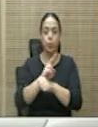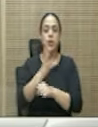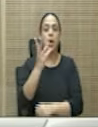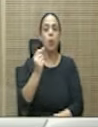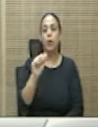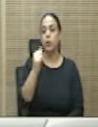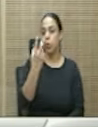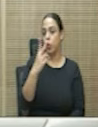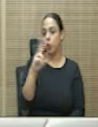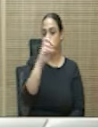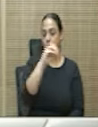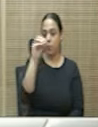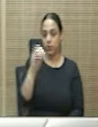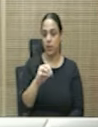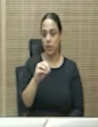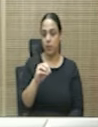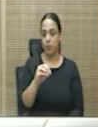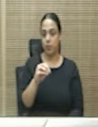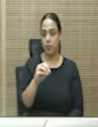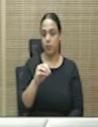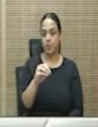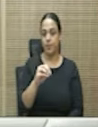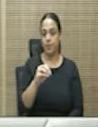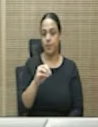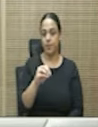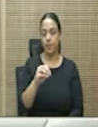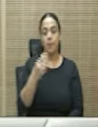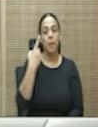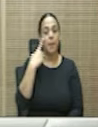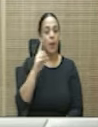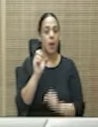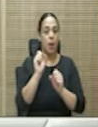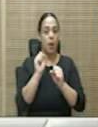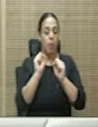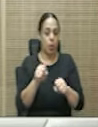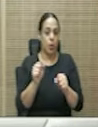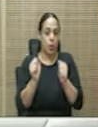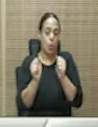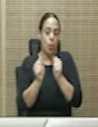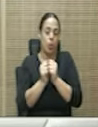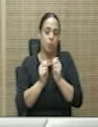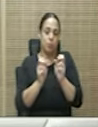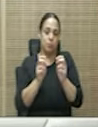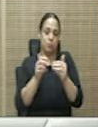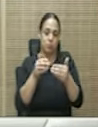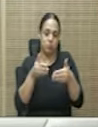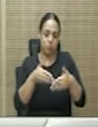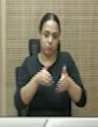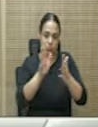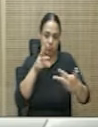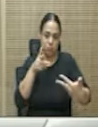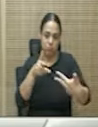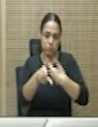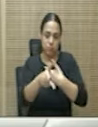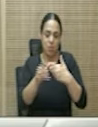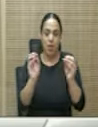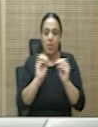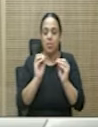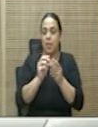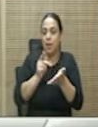adicional de reserva de los de los terrenos afectados por la construcción de caminos públicos sin indemnización